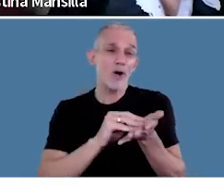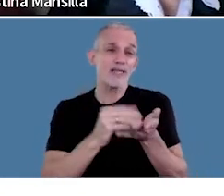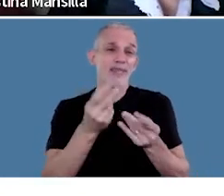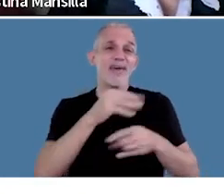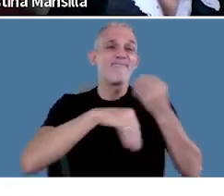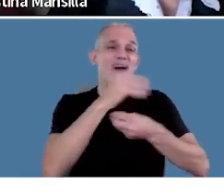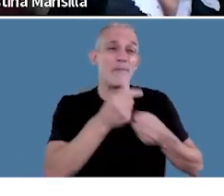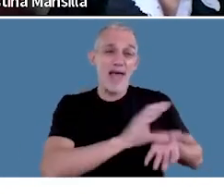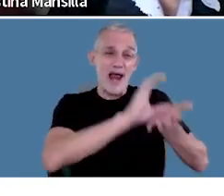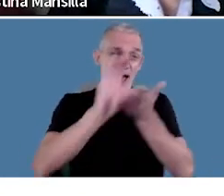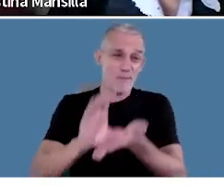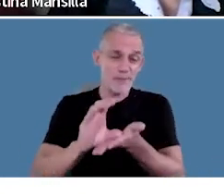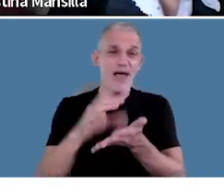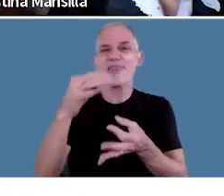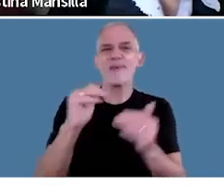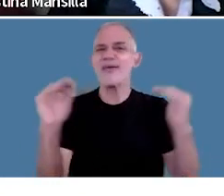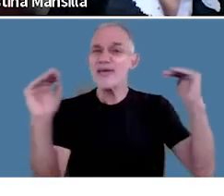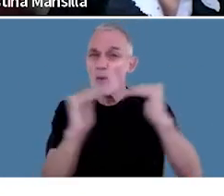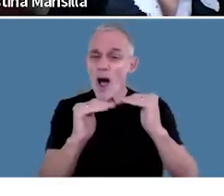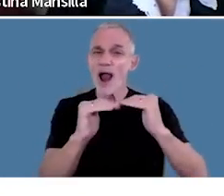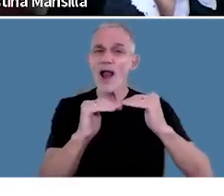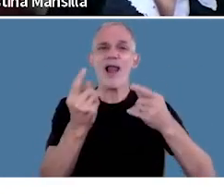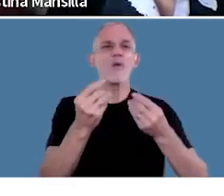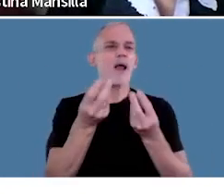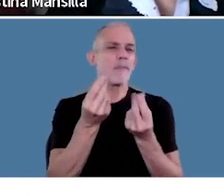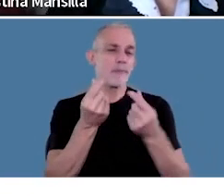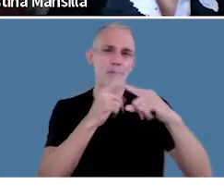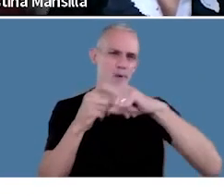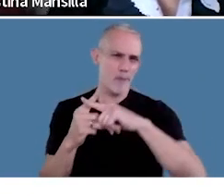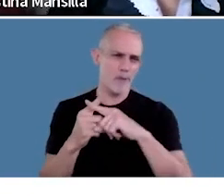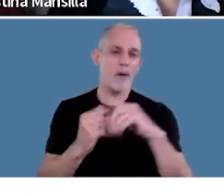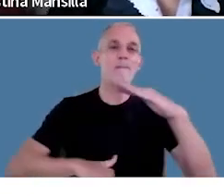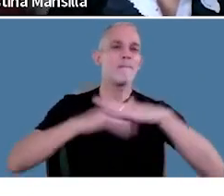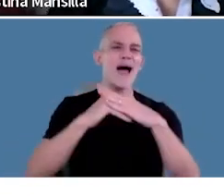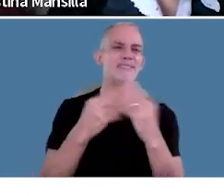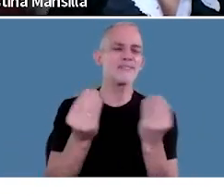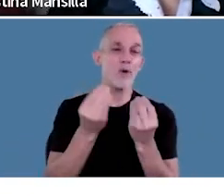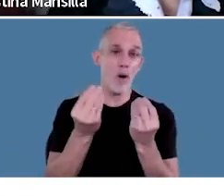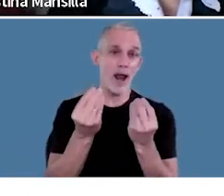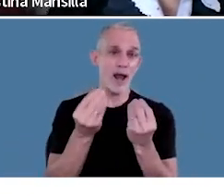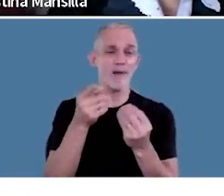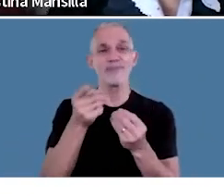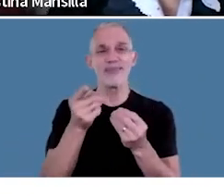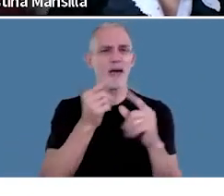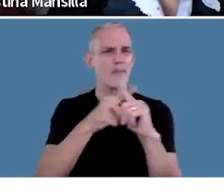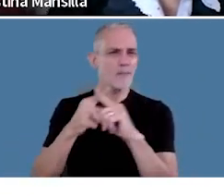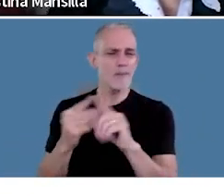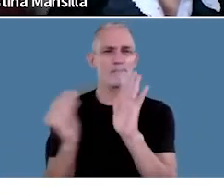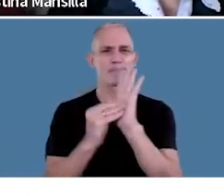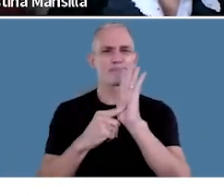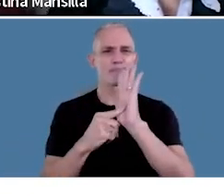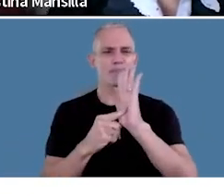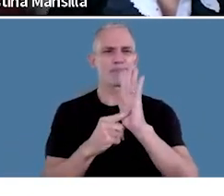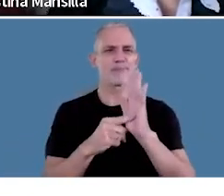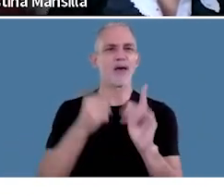familiar ¿sí? será equivalente al monto, o el importe máximo equivalente al monto previsto por el